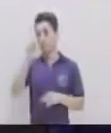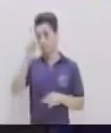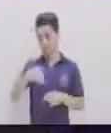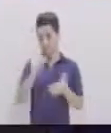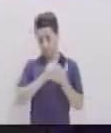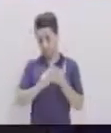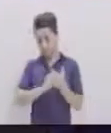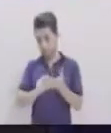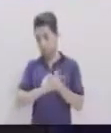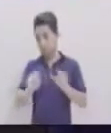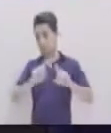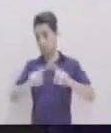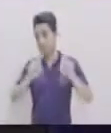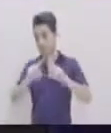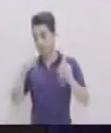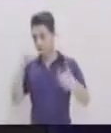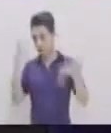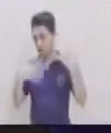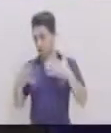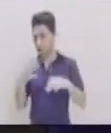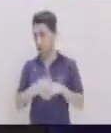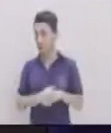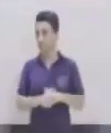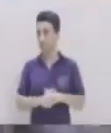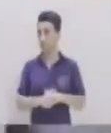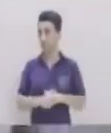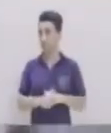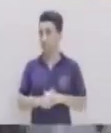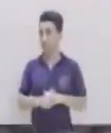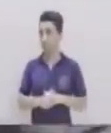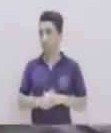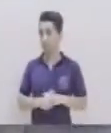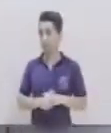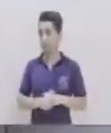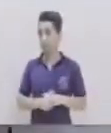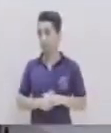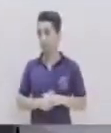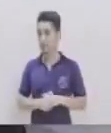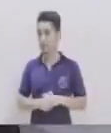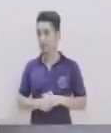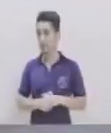que debes de colorear de diferentes colores, ¿sí?